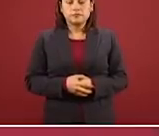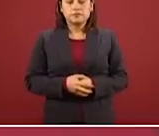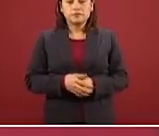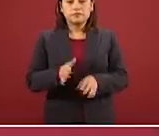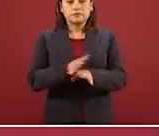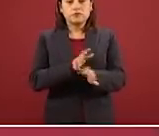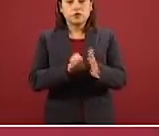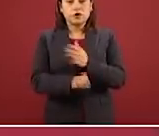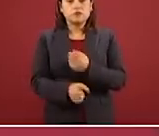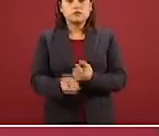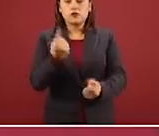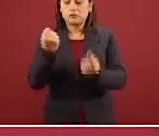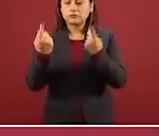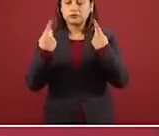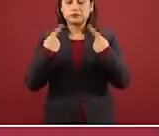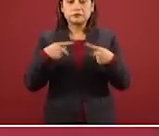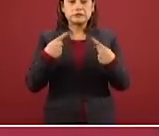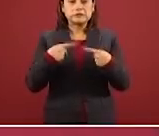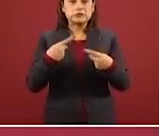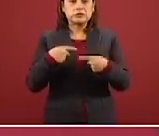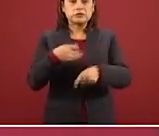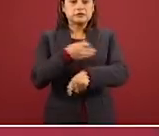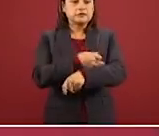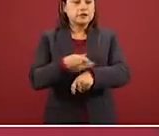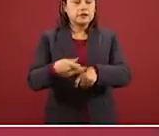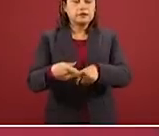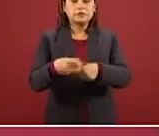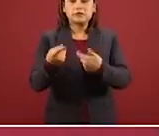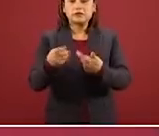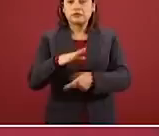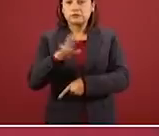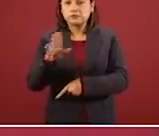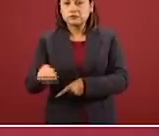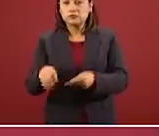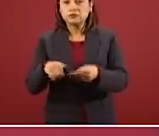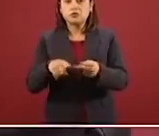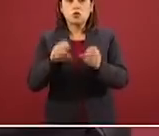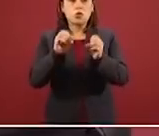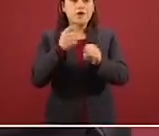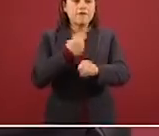familiares cercanos, por los que están enfermos, desaparecidos,